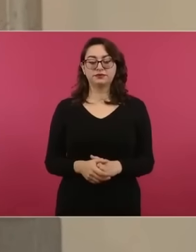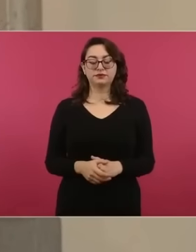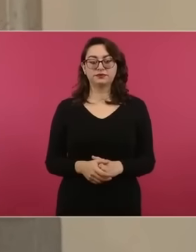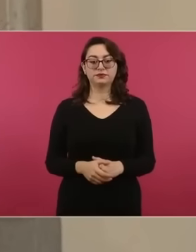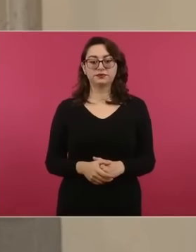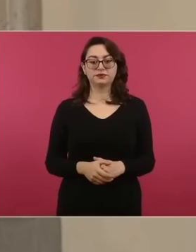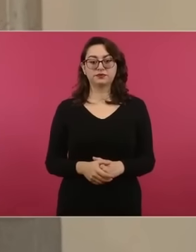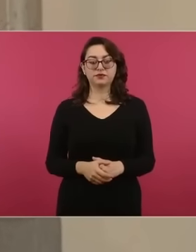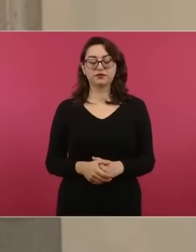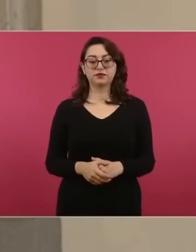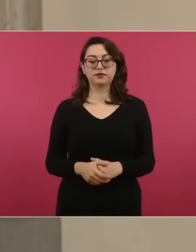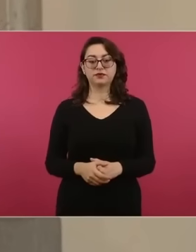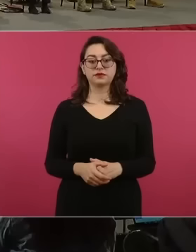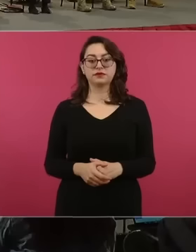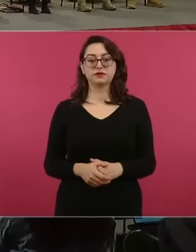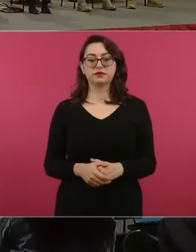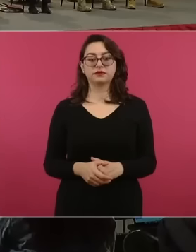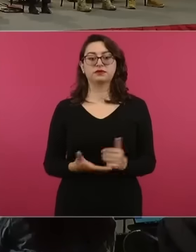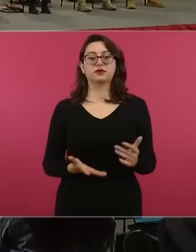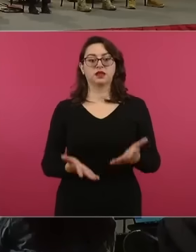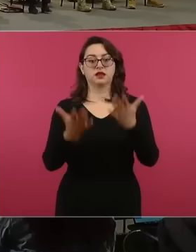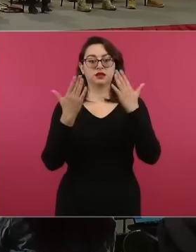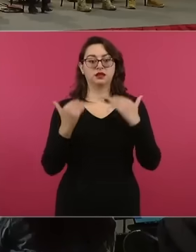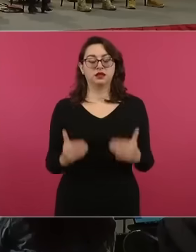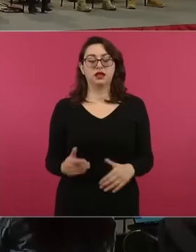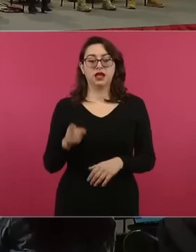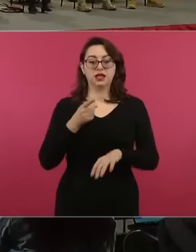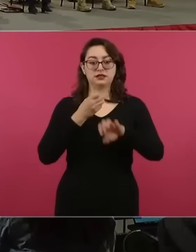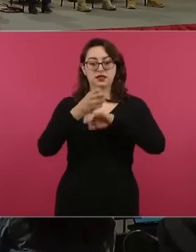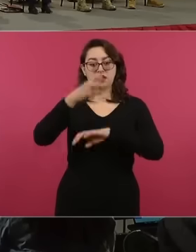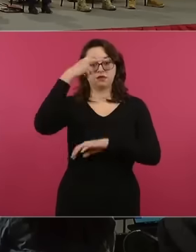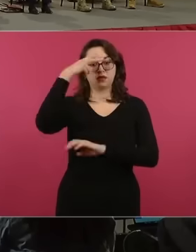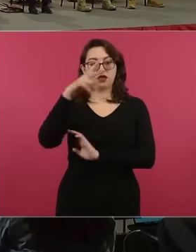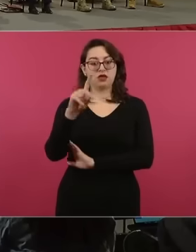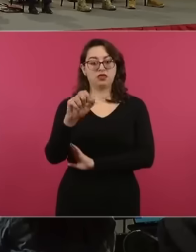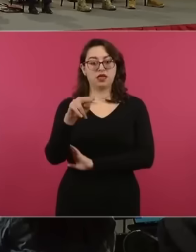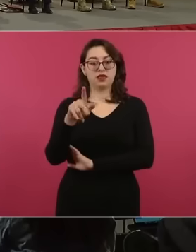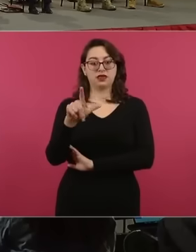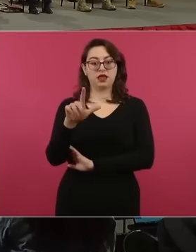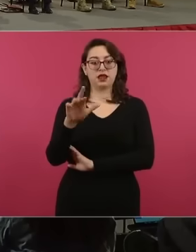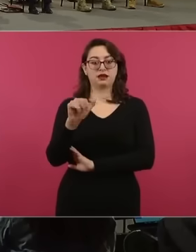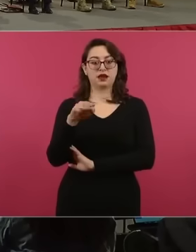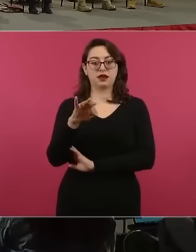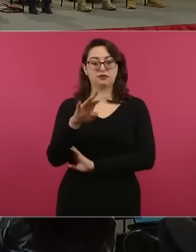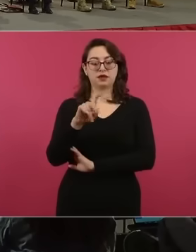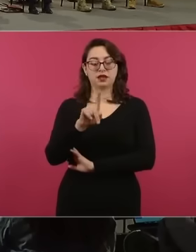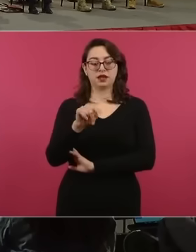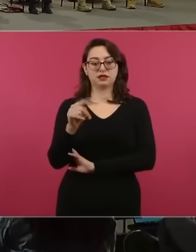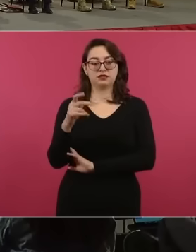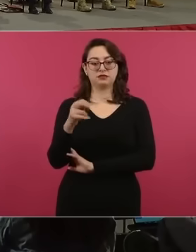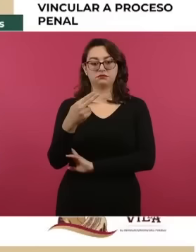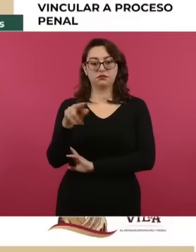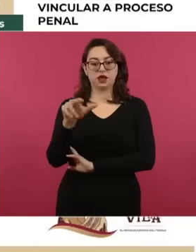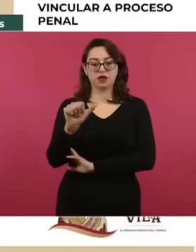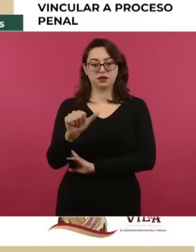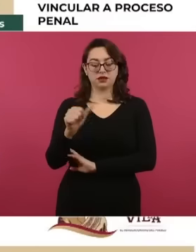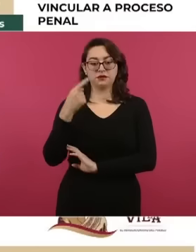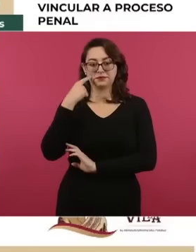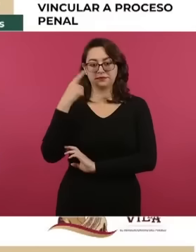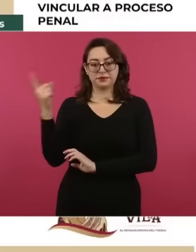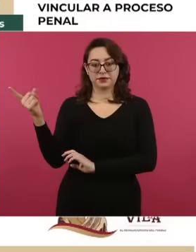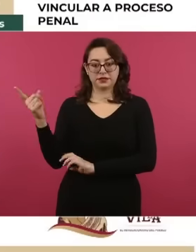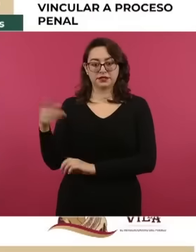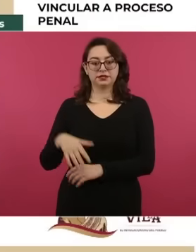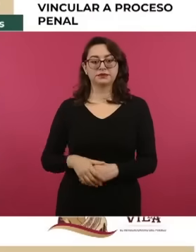es el juez de control en el Estado de México Daniel Ramírez Peña su actuación dio inicio a una queja ante